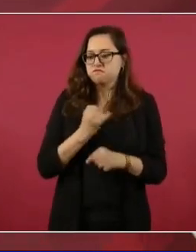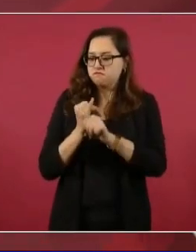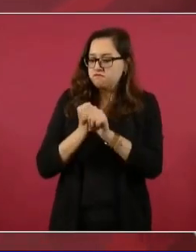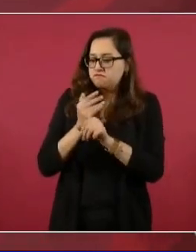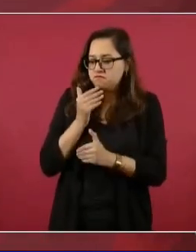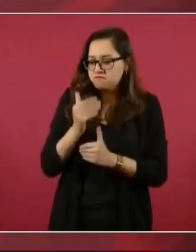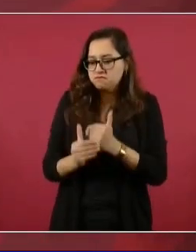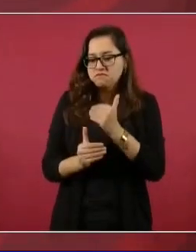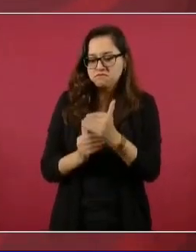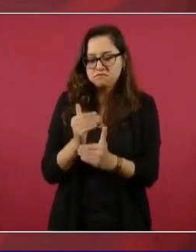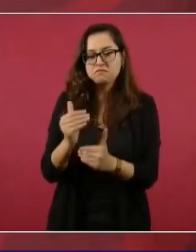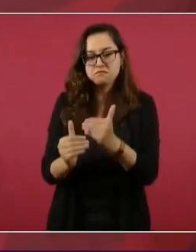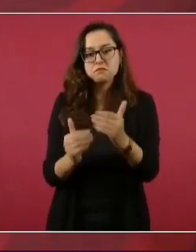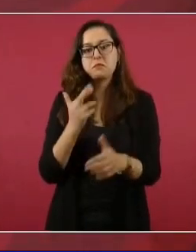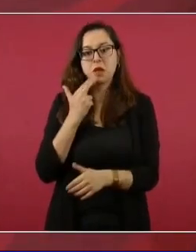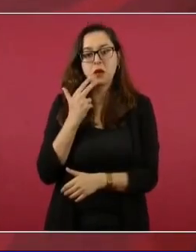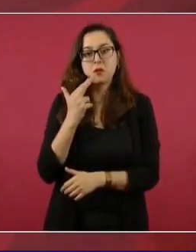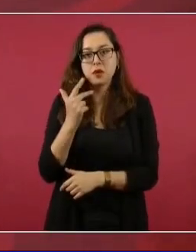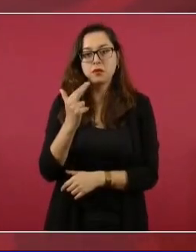y